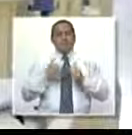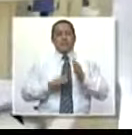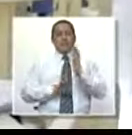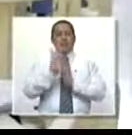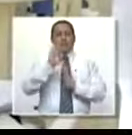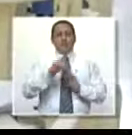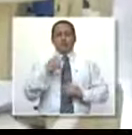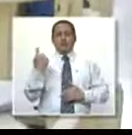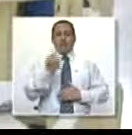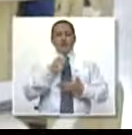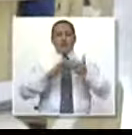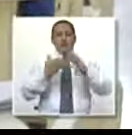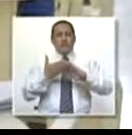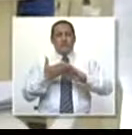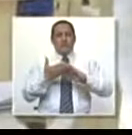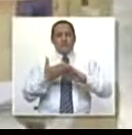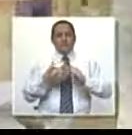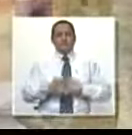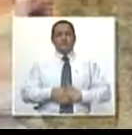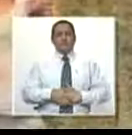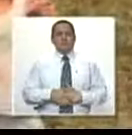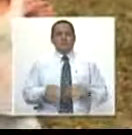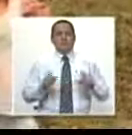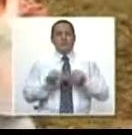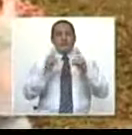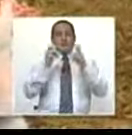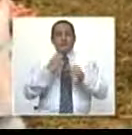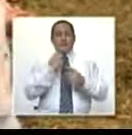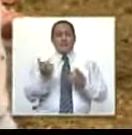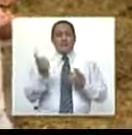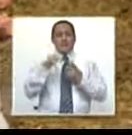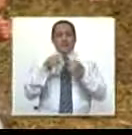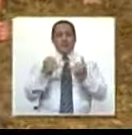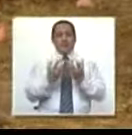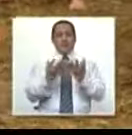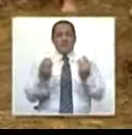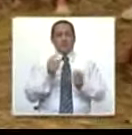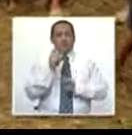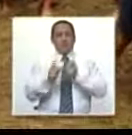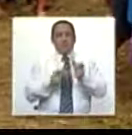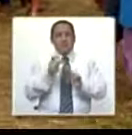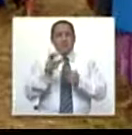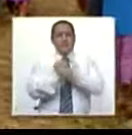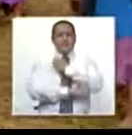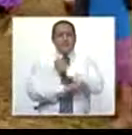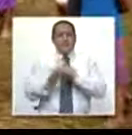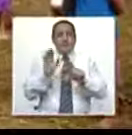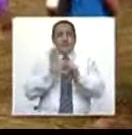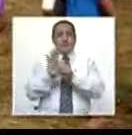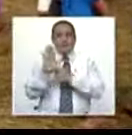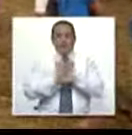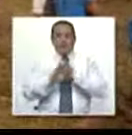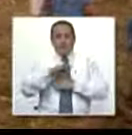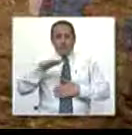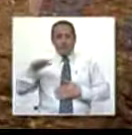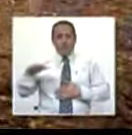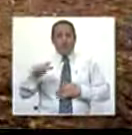el progreso de toda la sociedad el tema es que aún cuando muchos países consideran leyes que protegen a la